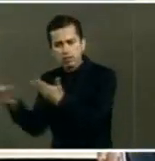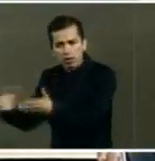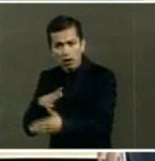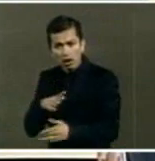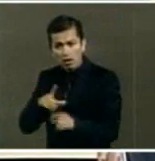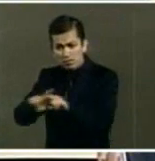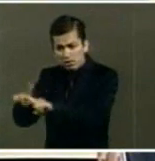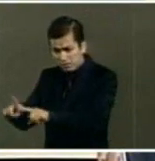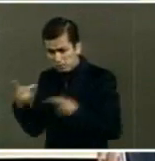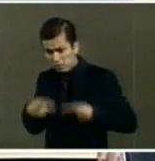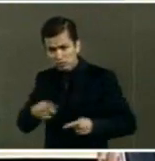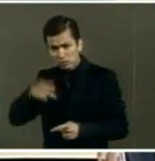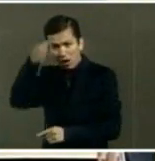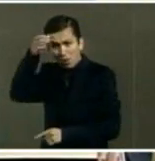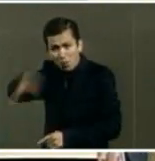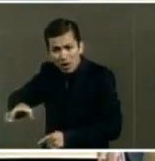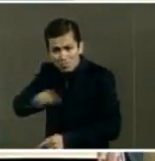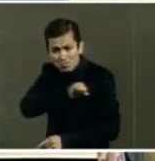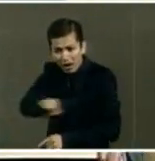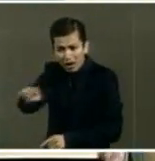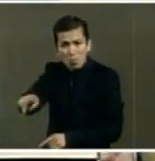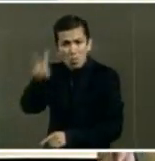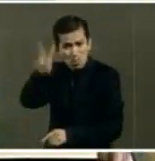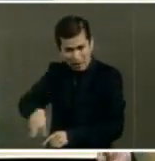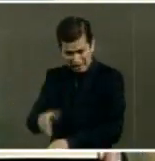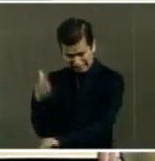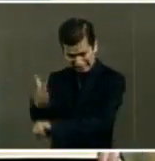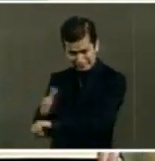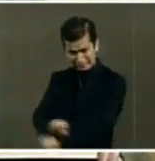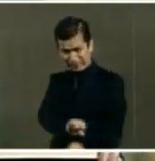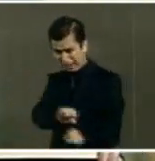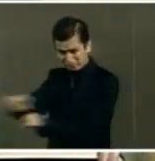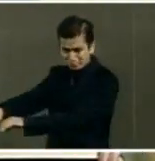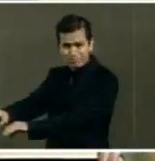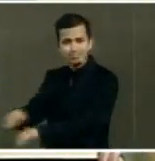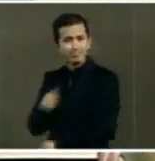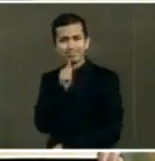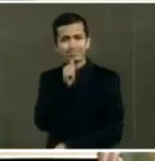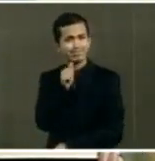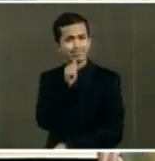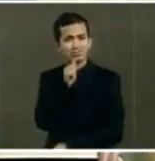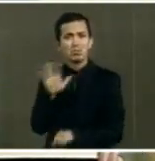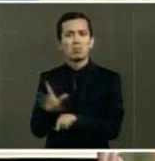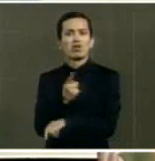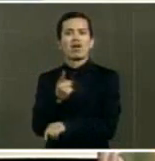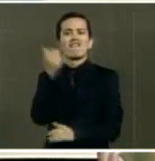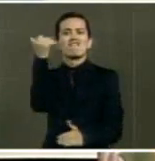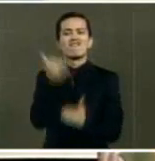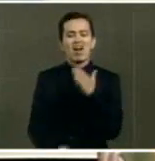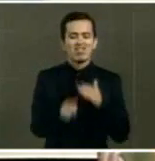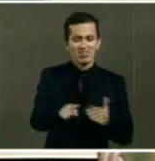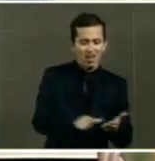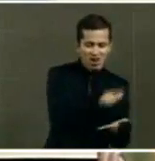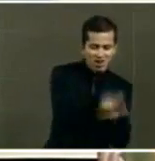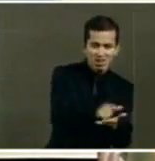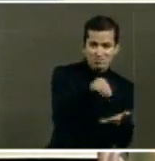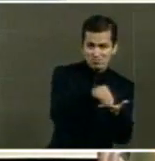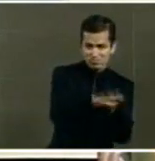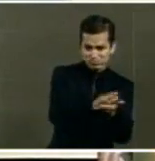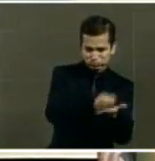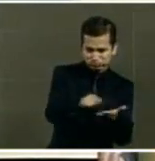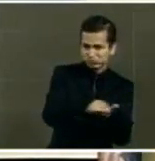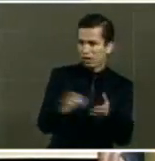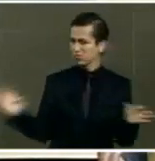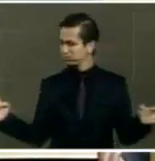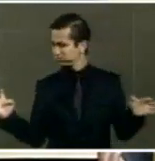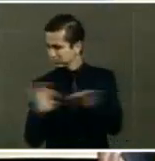sin pagar por sus delitos, con el argumento de que los elementos que se aportan no se ajustan a los criterios sostenidos